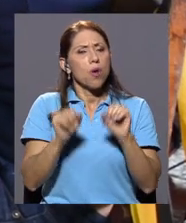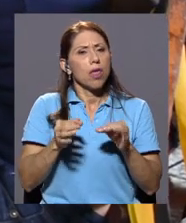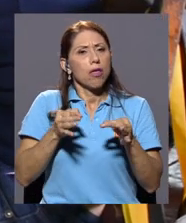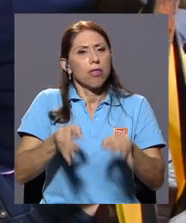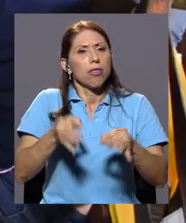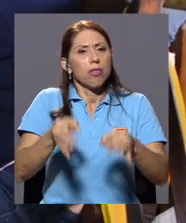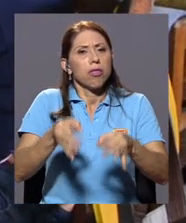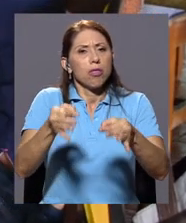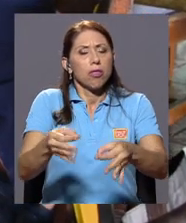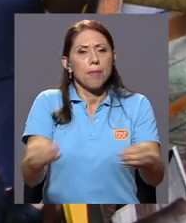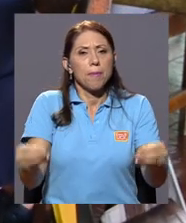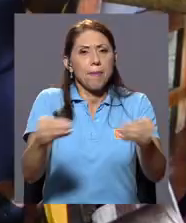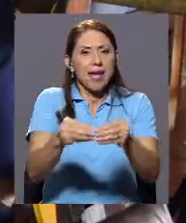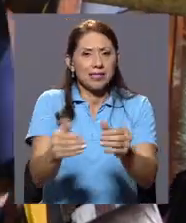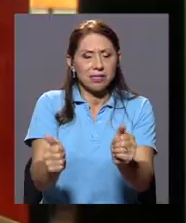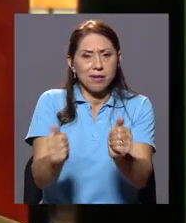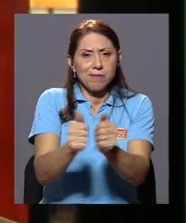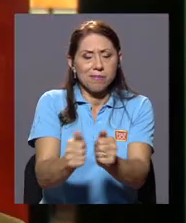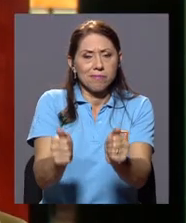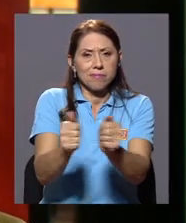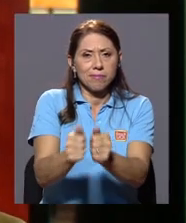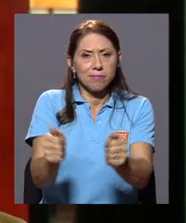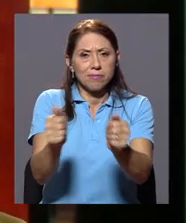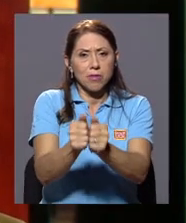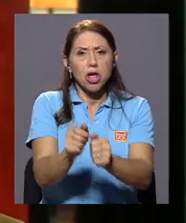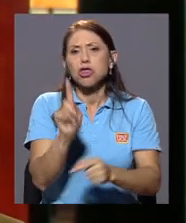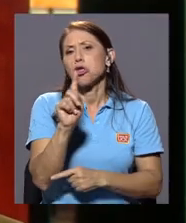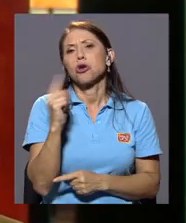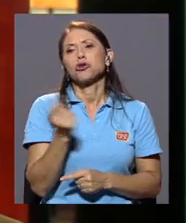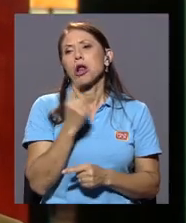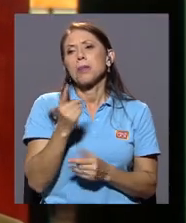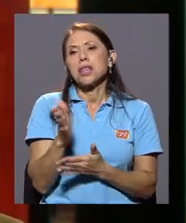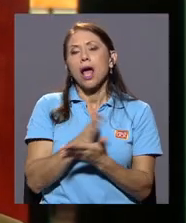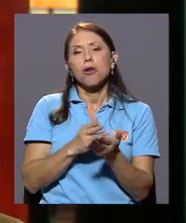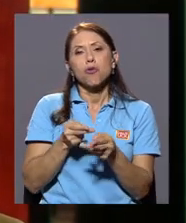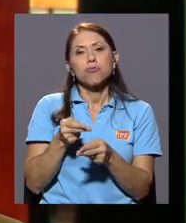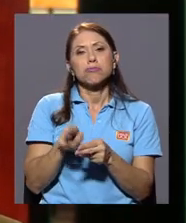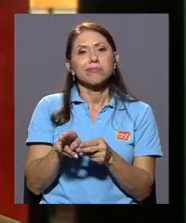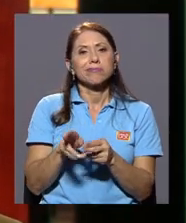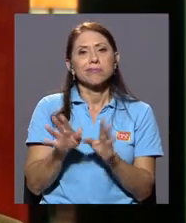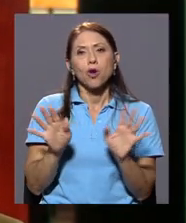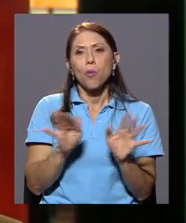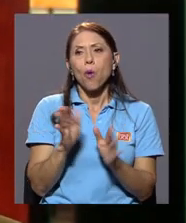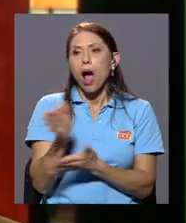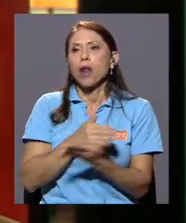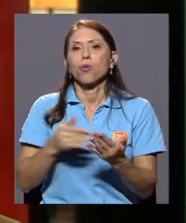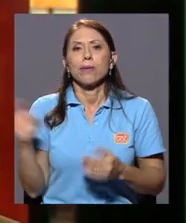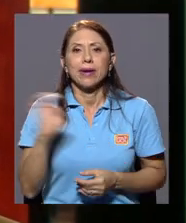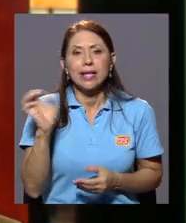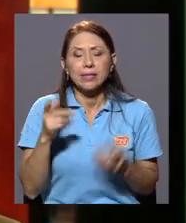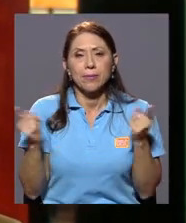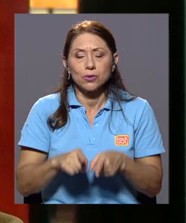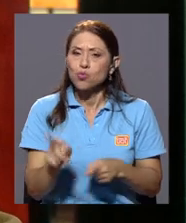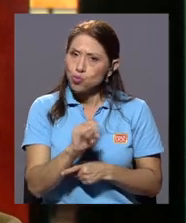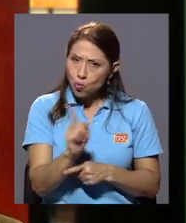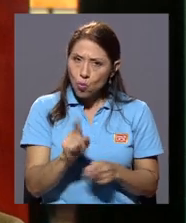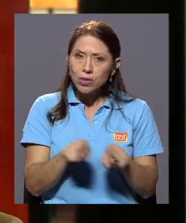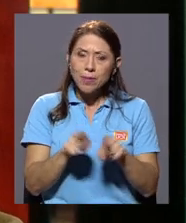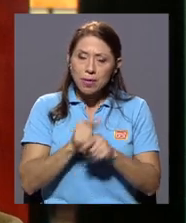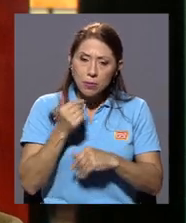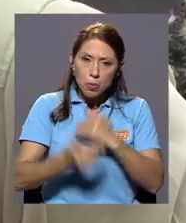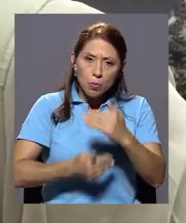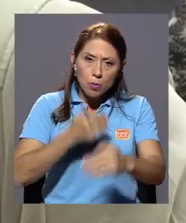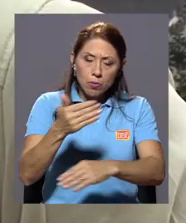más este acompañamiento y que no queda nada más en una situación meramente emergencista, sino que también haya procesos